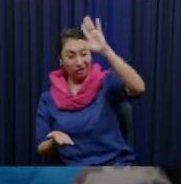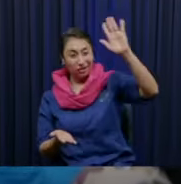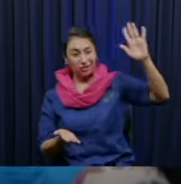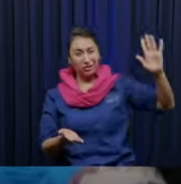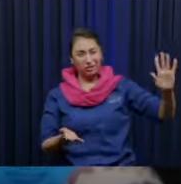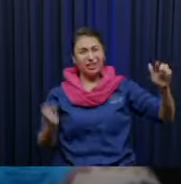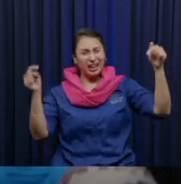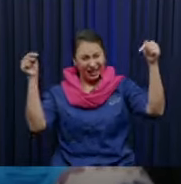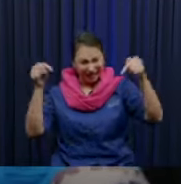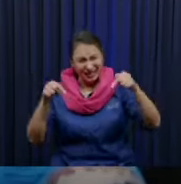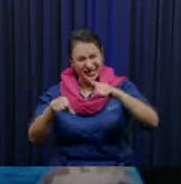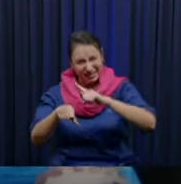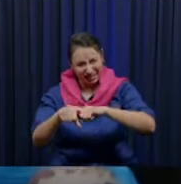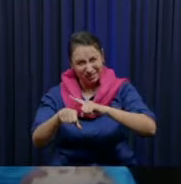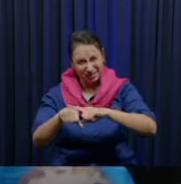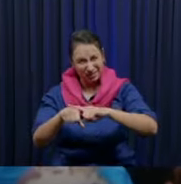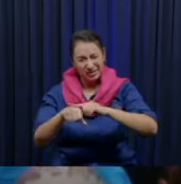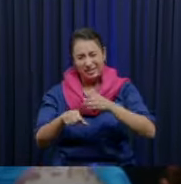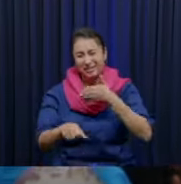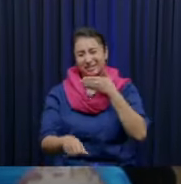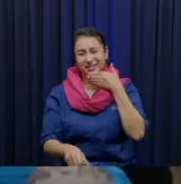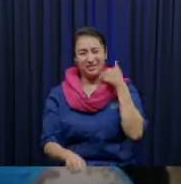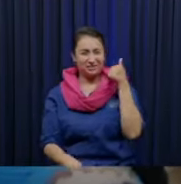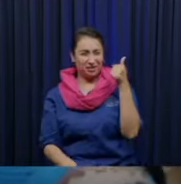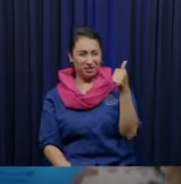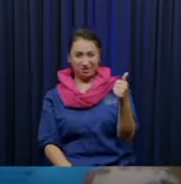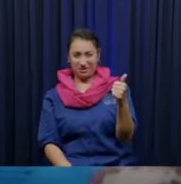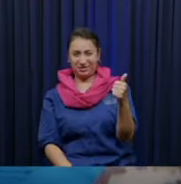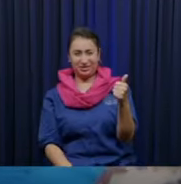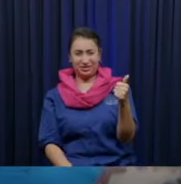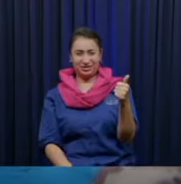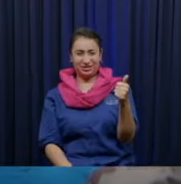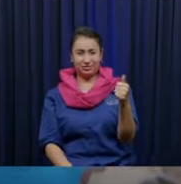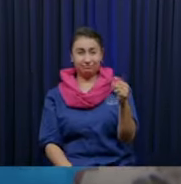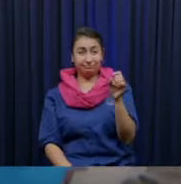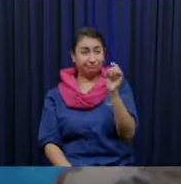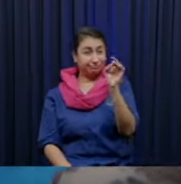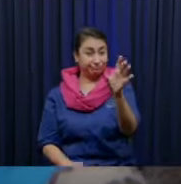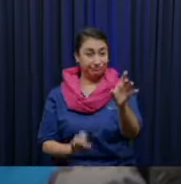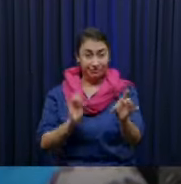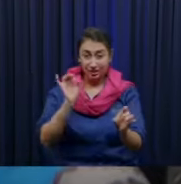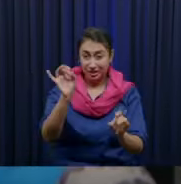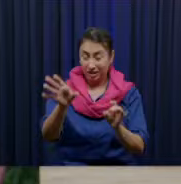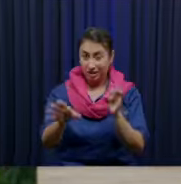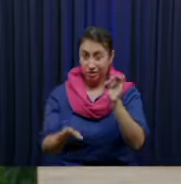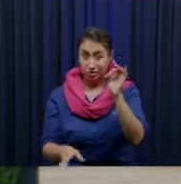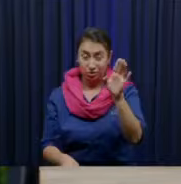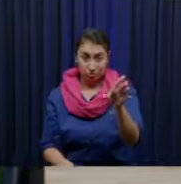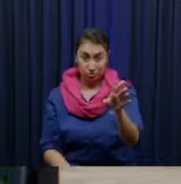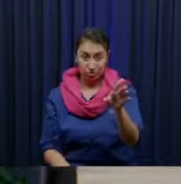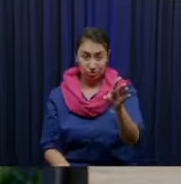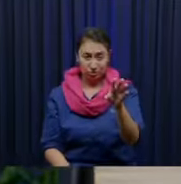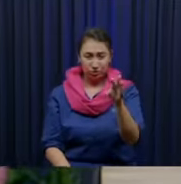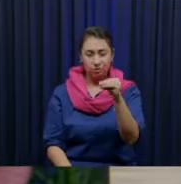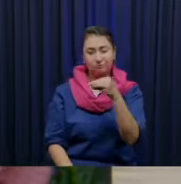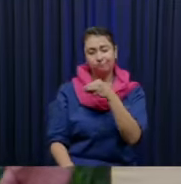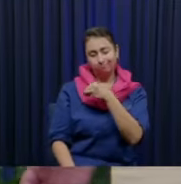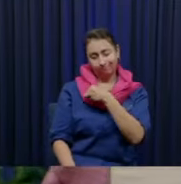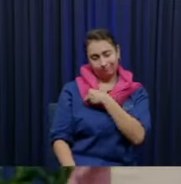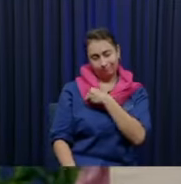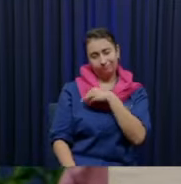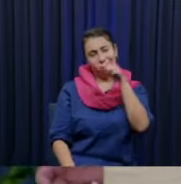Amén. Si aquí hay alguien que no le ha entregado su vida a Jesús, es una tarde muy